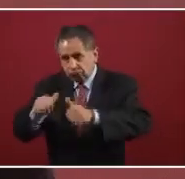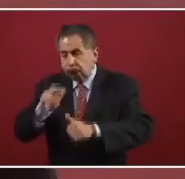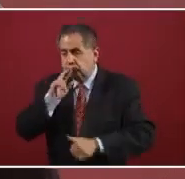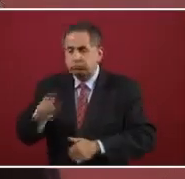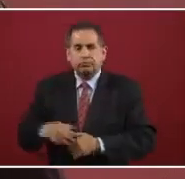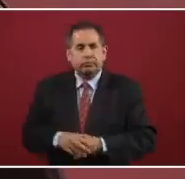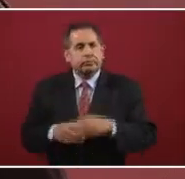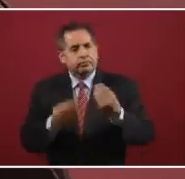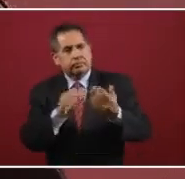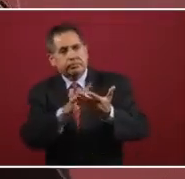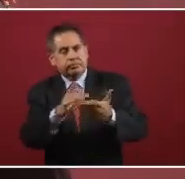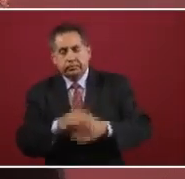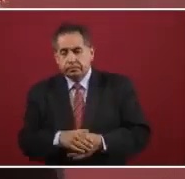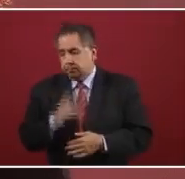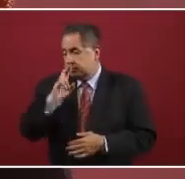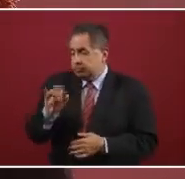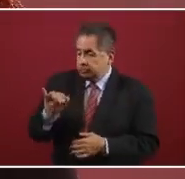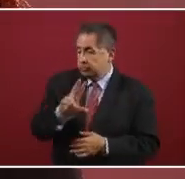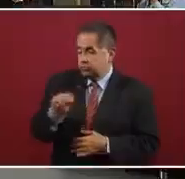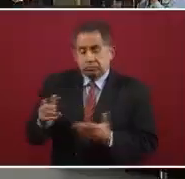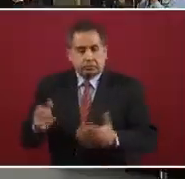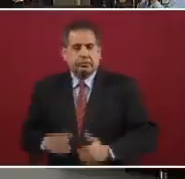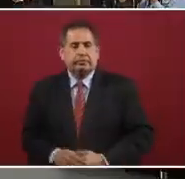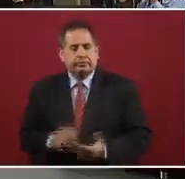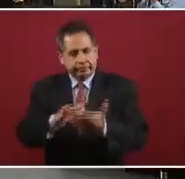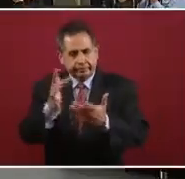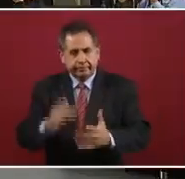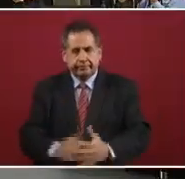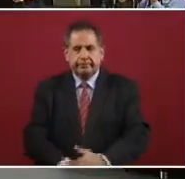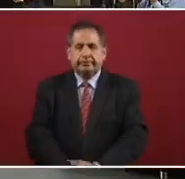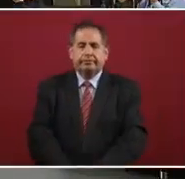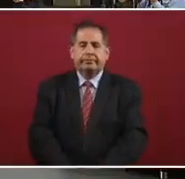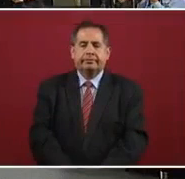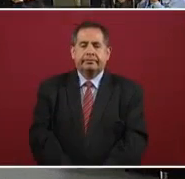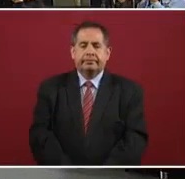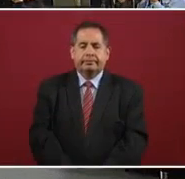Muchas gracias. Positiva o negativa, a veces. Gracias. Perdón.